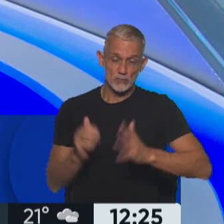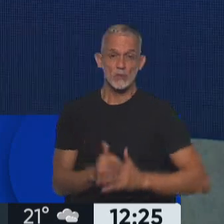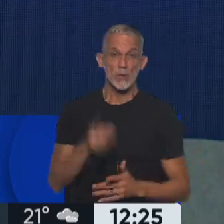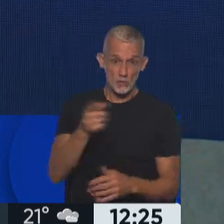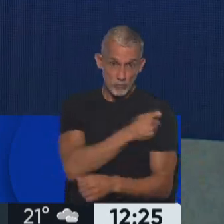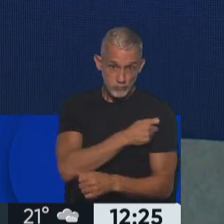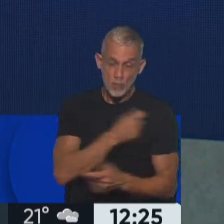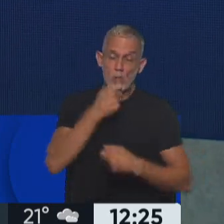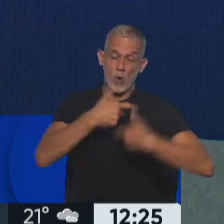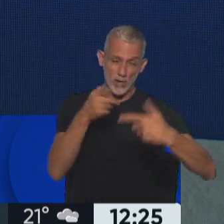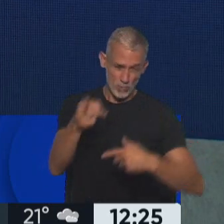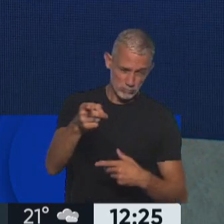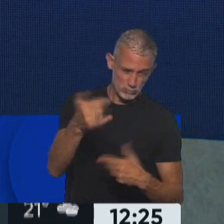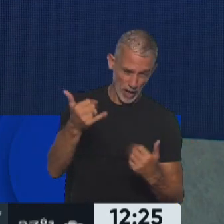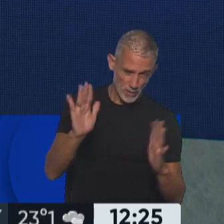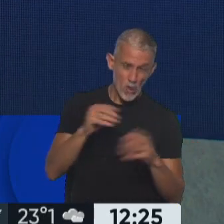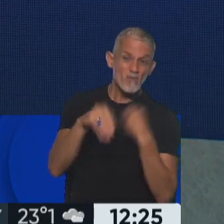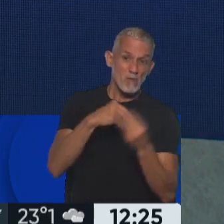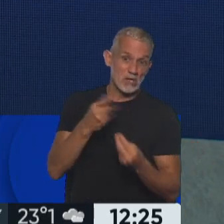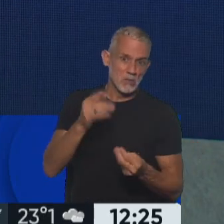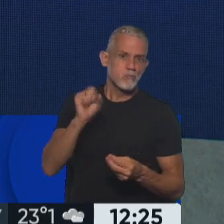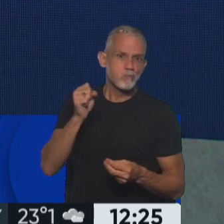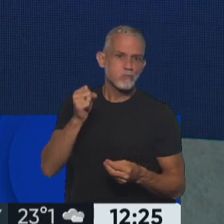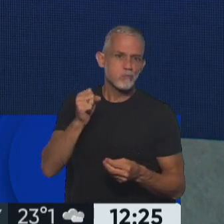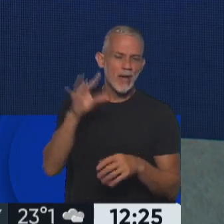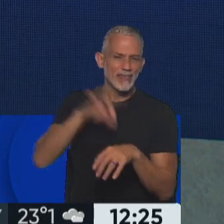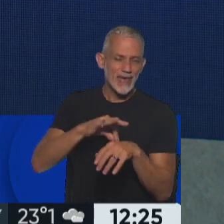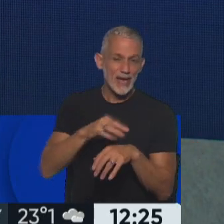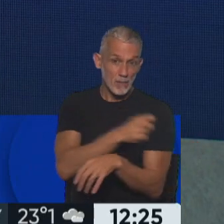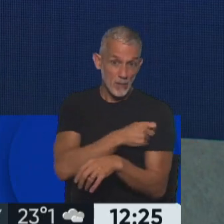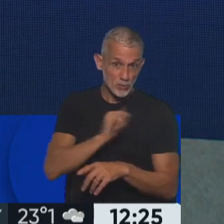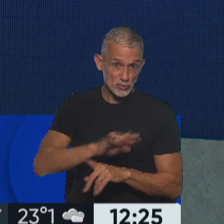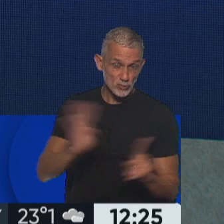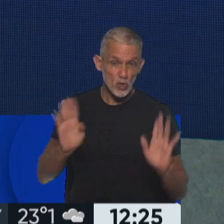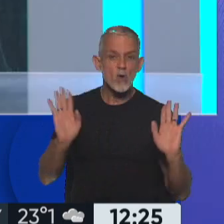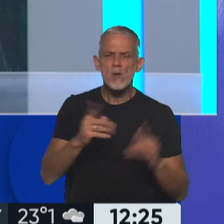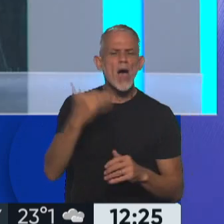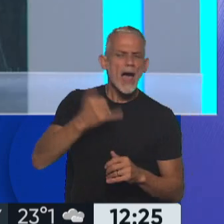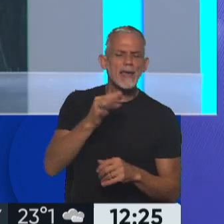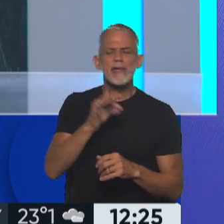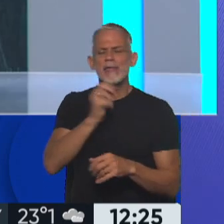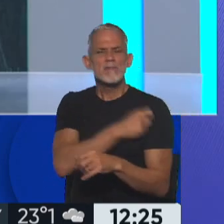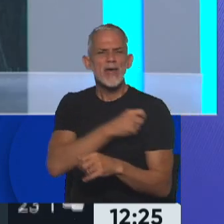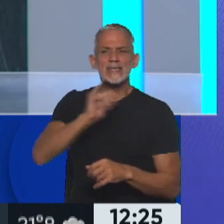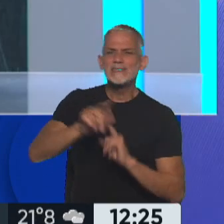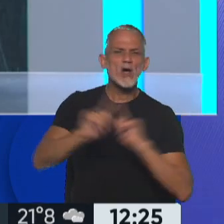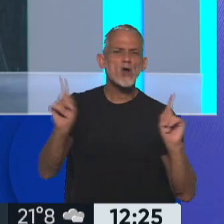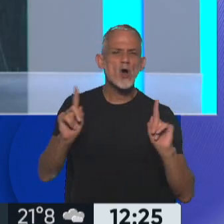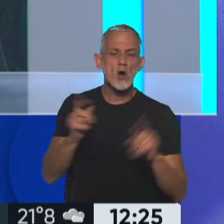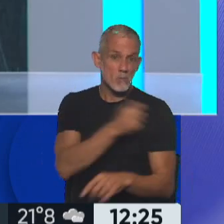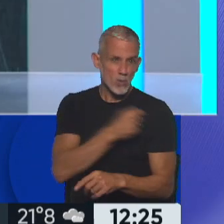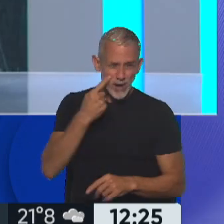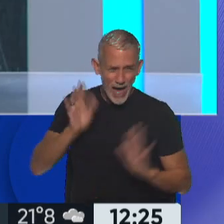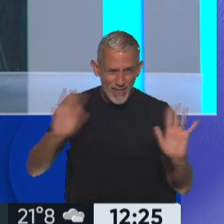daría la vacuna o algún familiar que tuvo dengue le diría... Teniendo o no habiendo tenido, es muy importante eso. Sí. La vacuna no